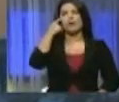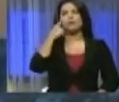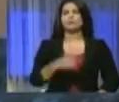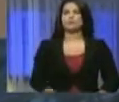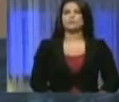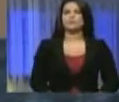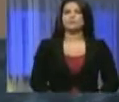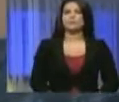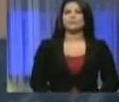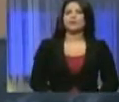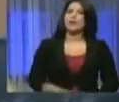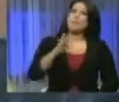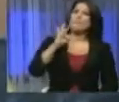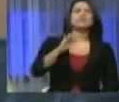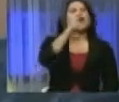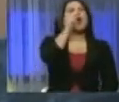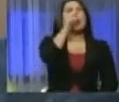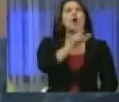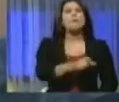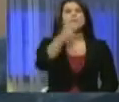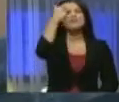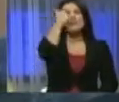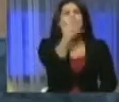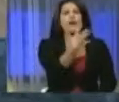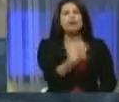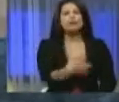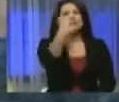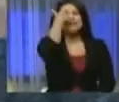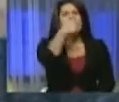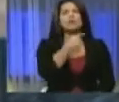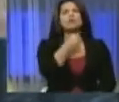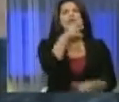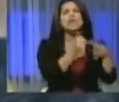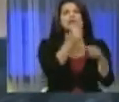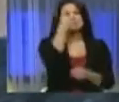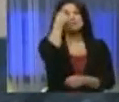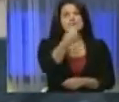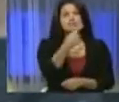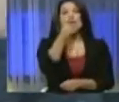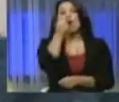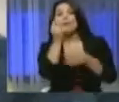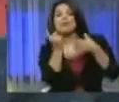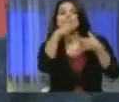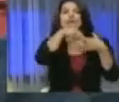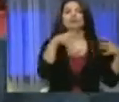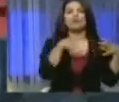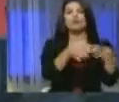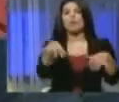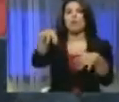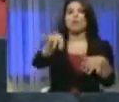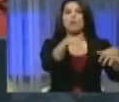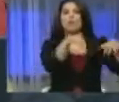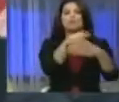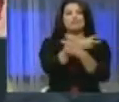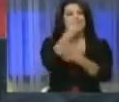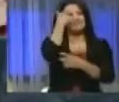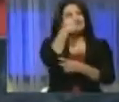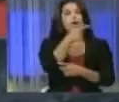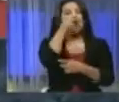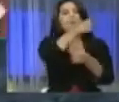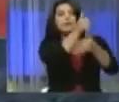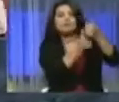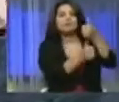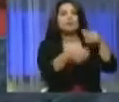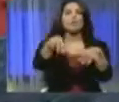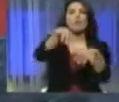¿verdad? ¿Qué es de la vida el majunche de lechero? Está en la banda de los zombies, ¿verdad? Se subordinó al jefe de la banda de los zombies,